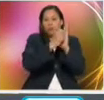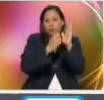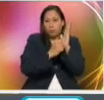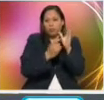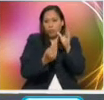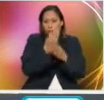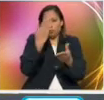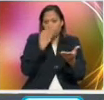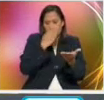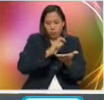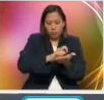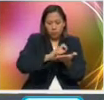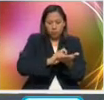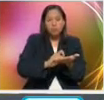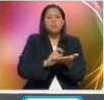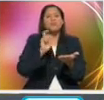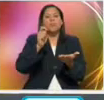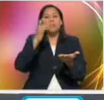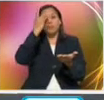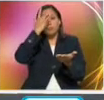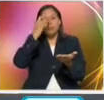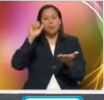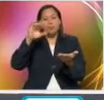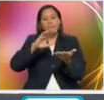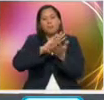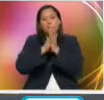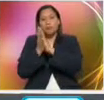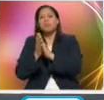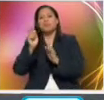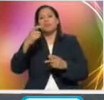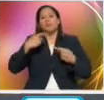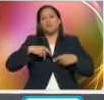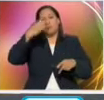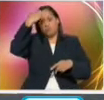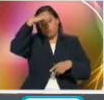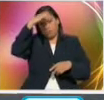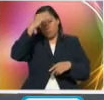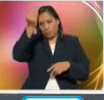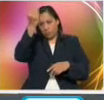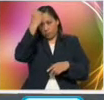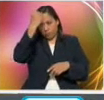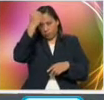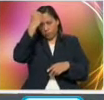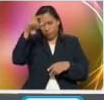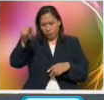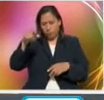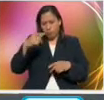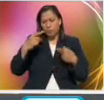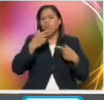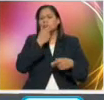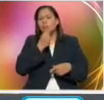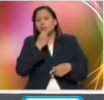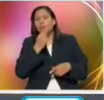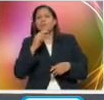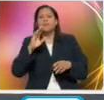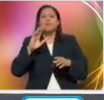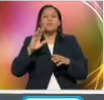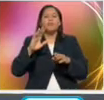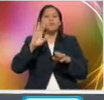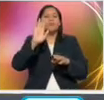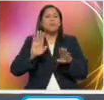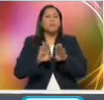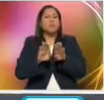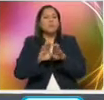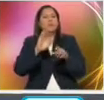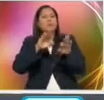habla fundamentalmente de que los magos son personas que conocen, son sabios, son hombres que de alguna manera